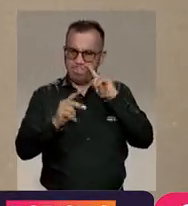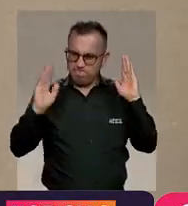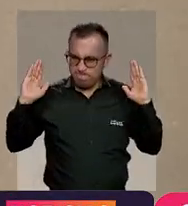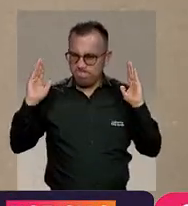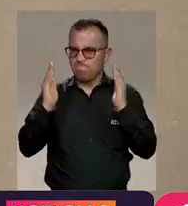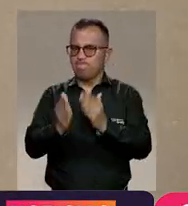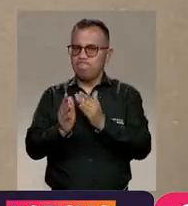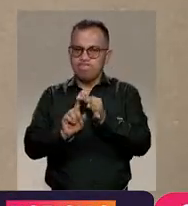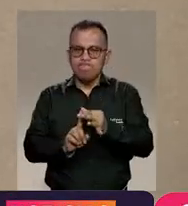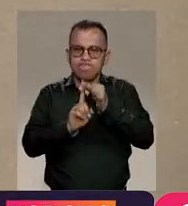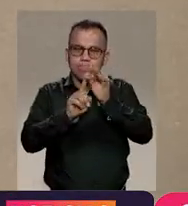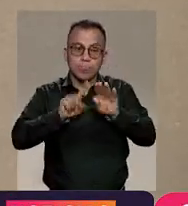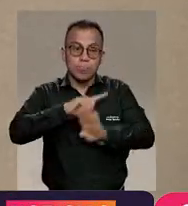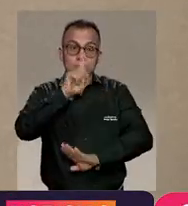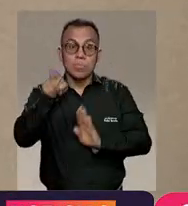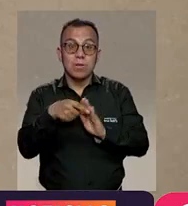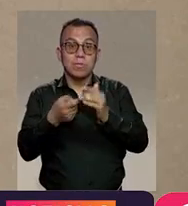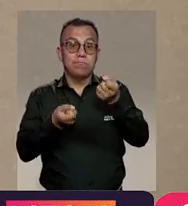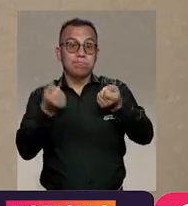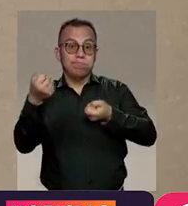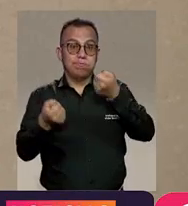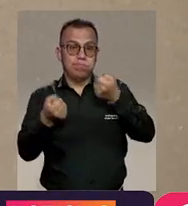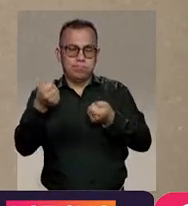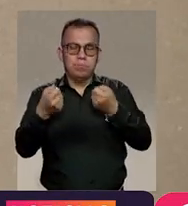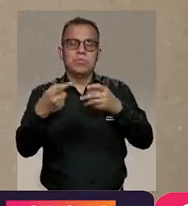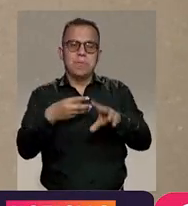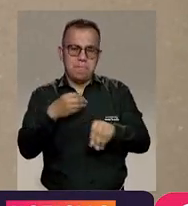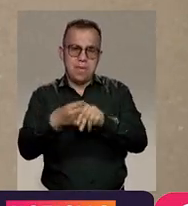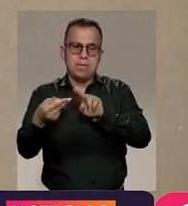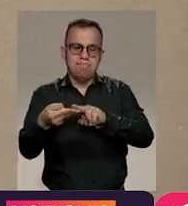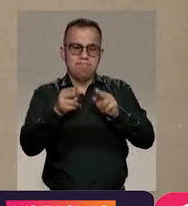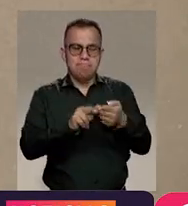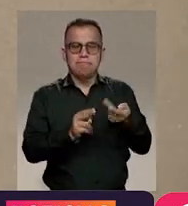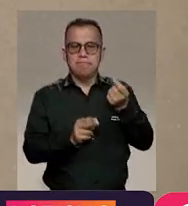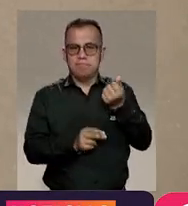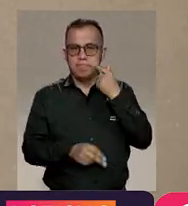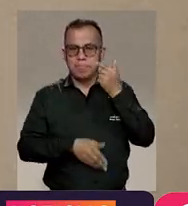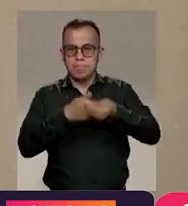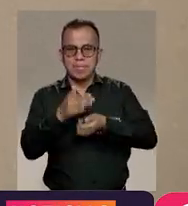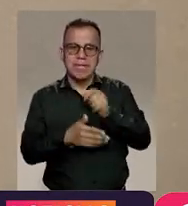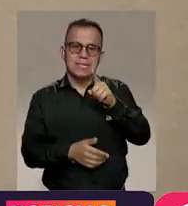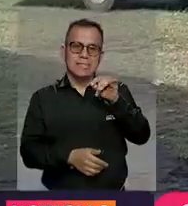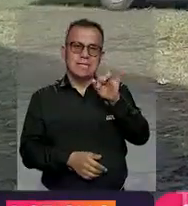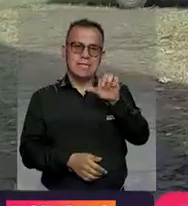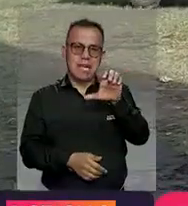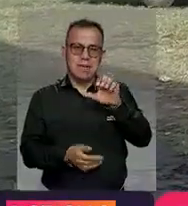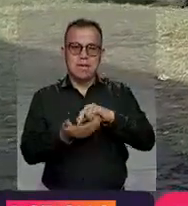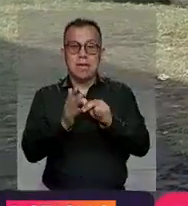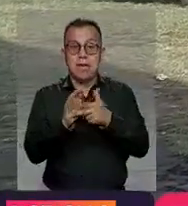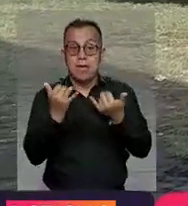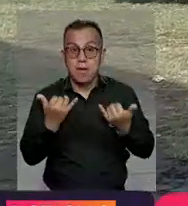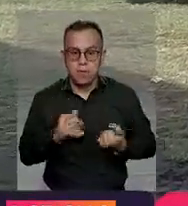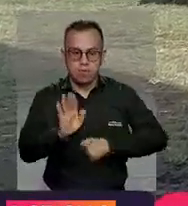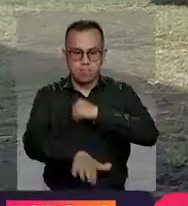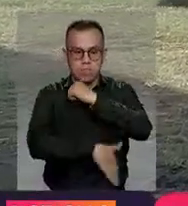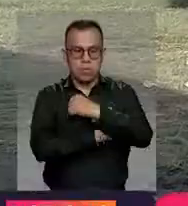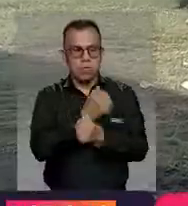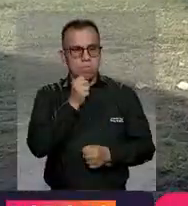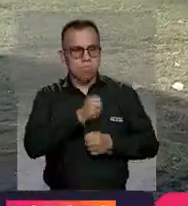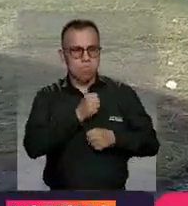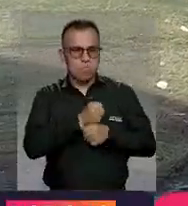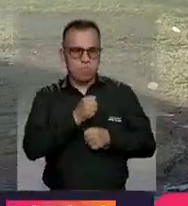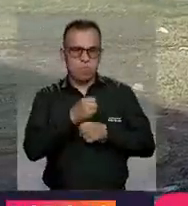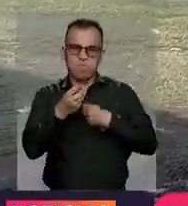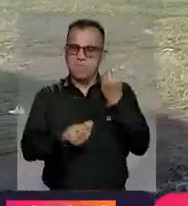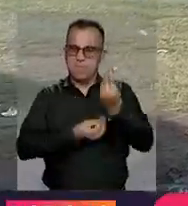enfocados exclusivamente para los transportadores, así como la relación de costos en el CICETAC, entre otros. Por su parte, el Ministerio de Transporte